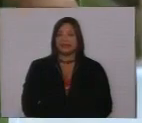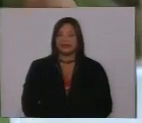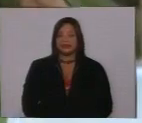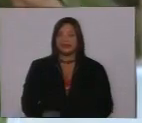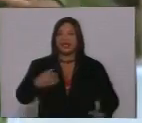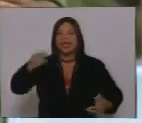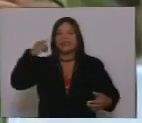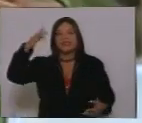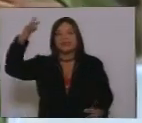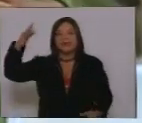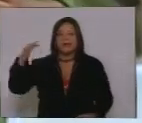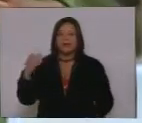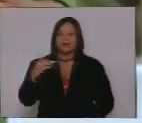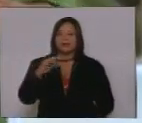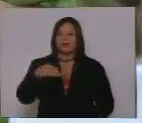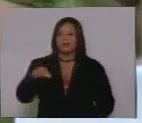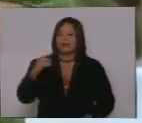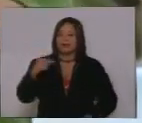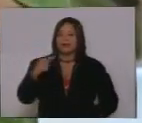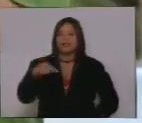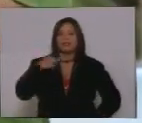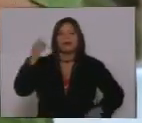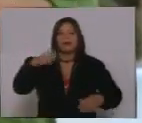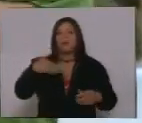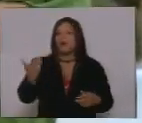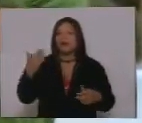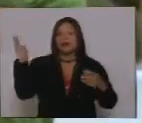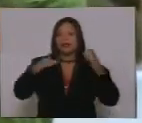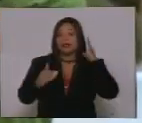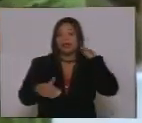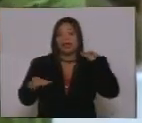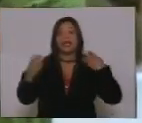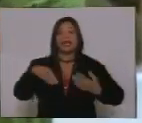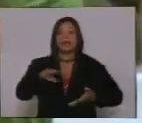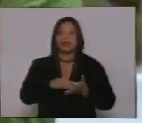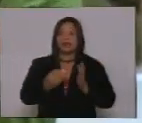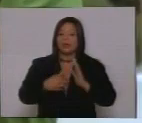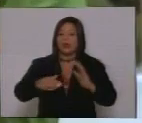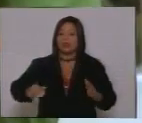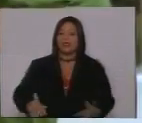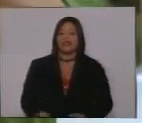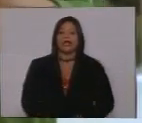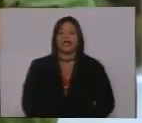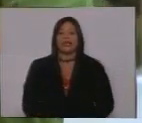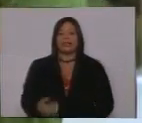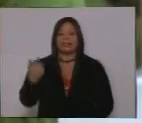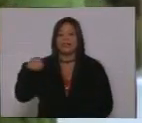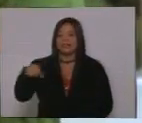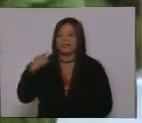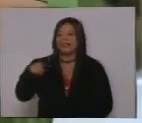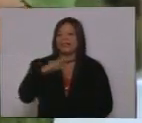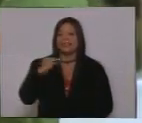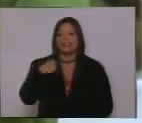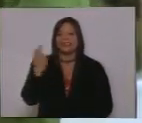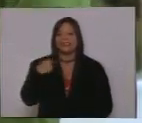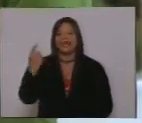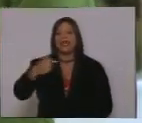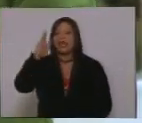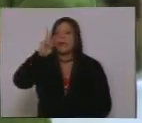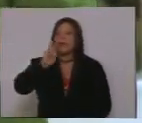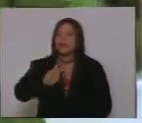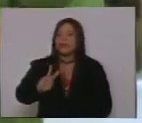Ese sueño que no puede ser menospreciado, sino que tiene que ser realzado por la